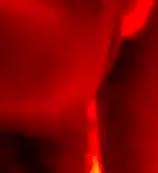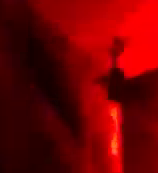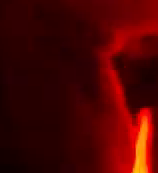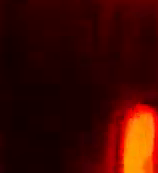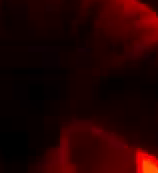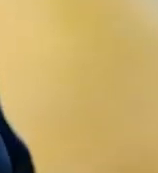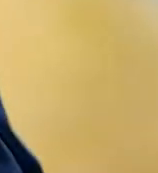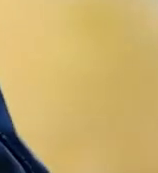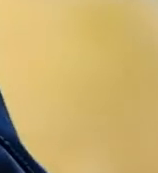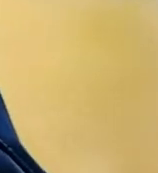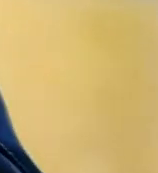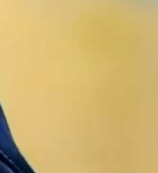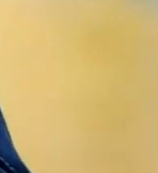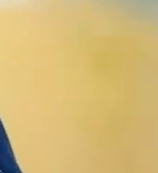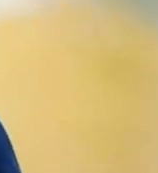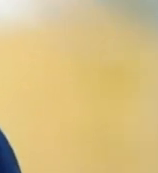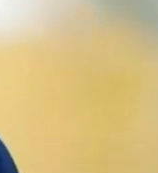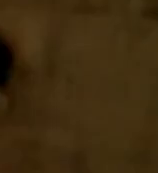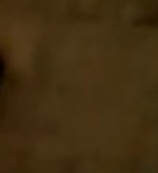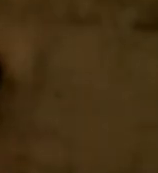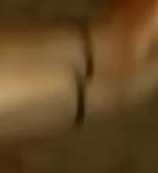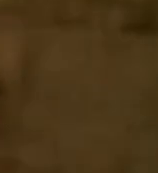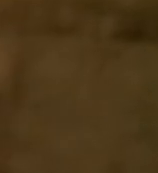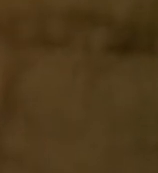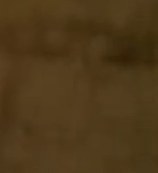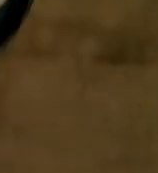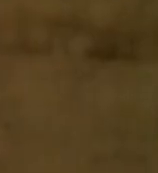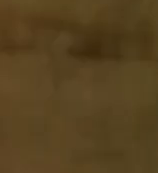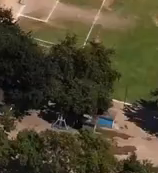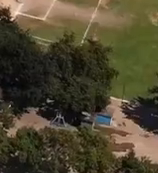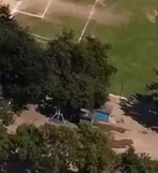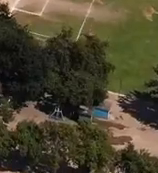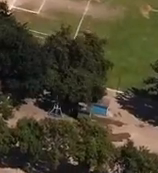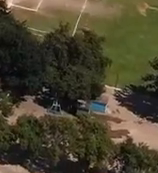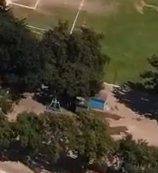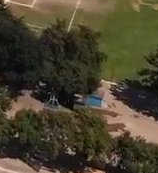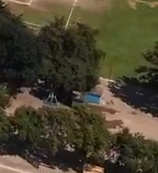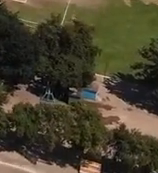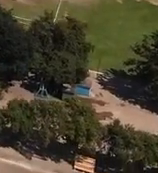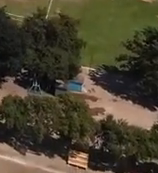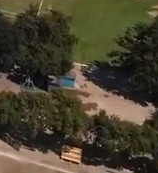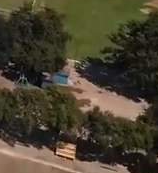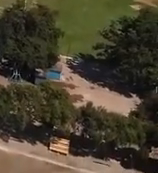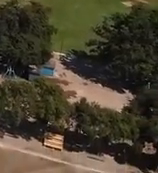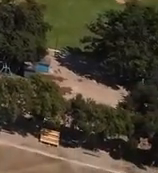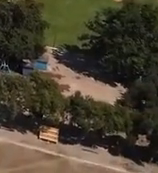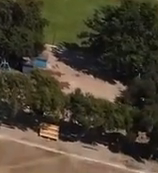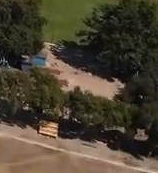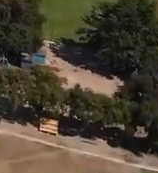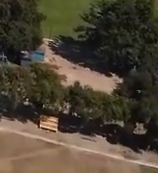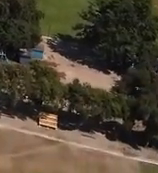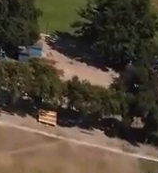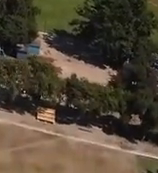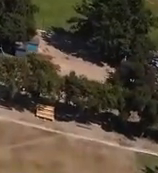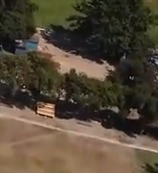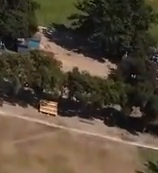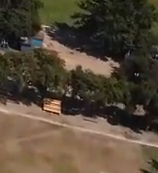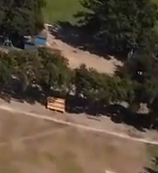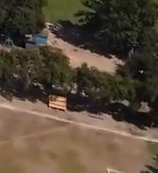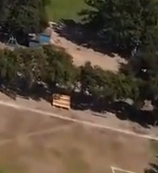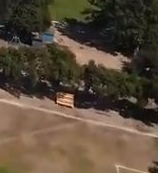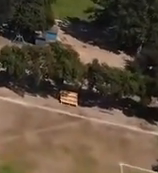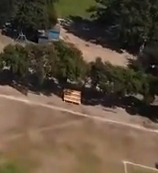que nuestros espacios sean cada vez más accesibles los museos y espacios culturales estamos llamados a ser accesibles e